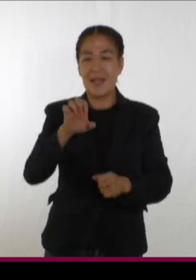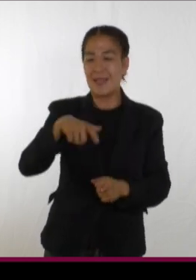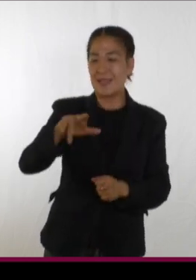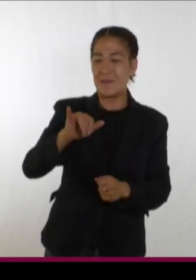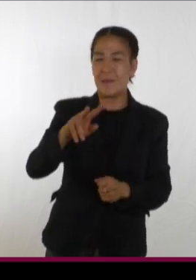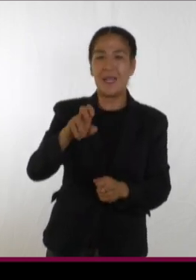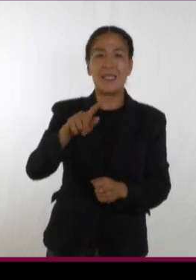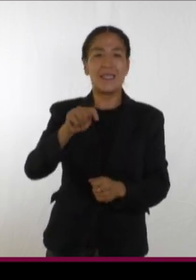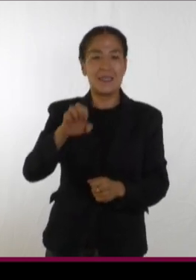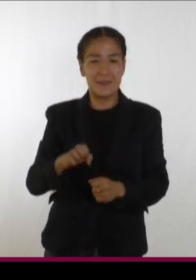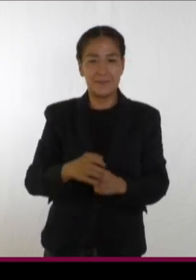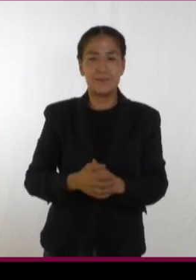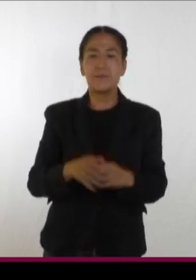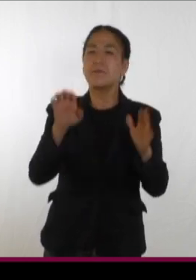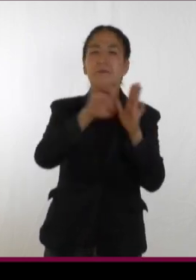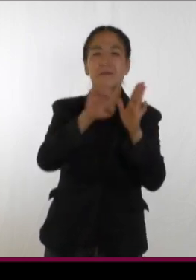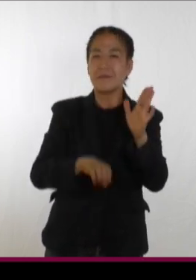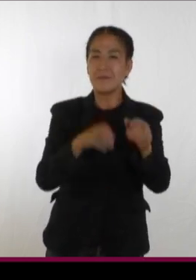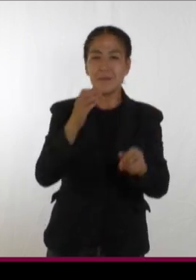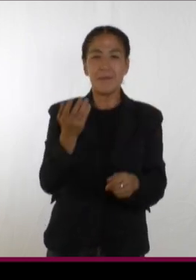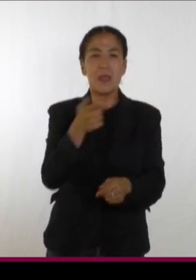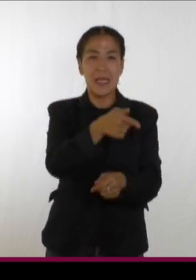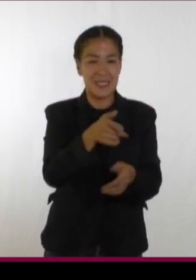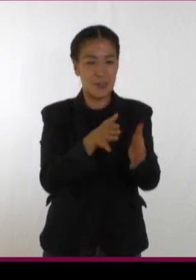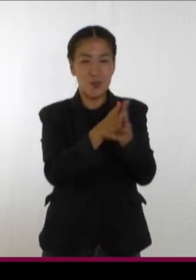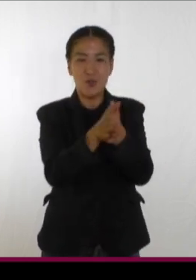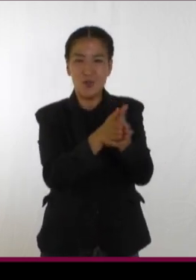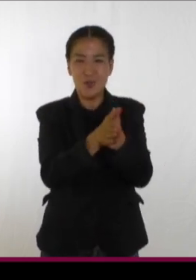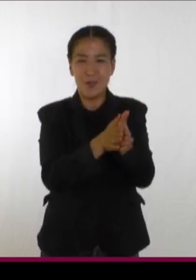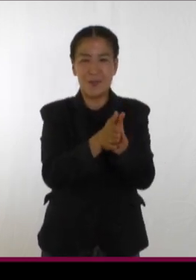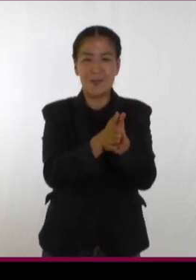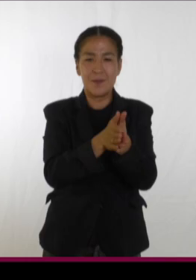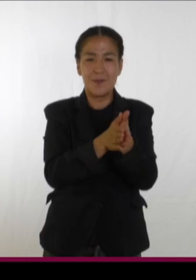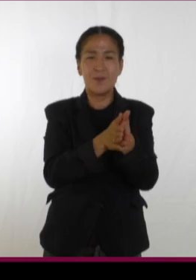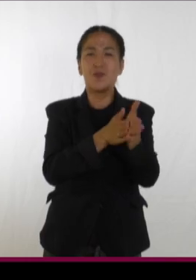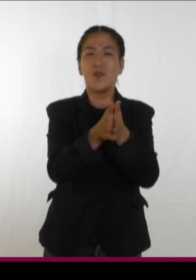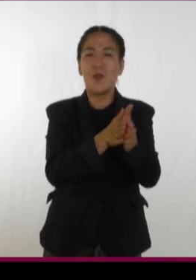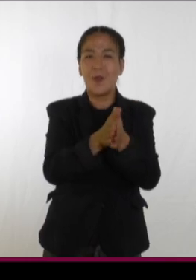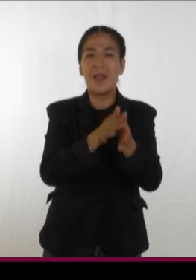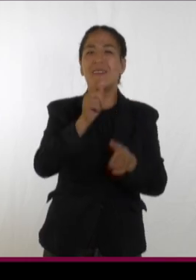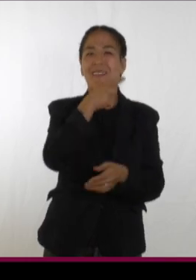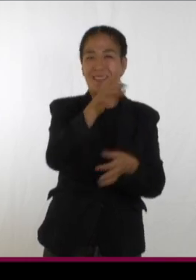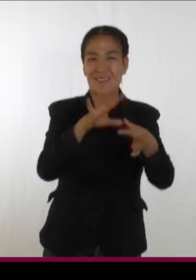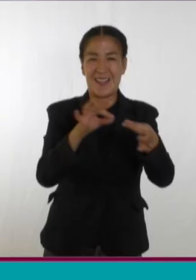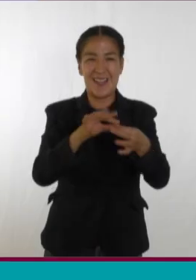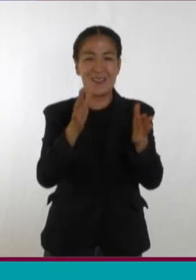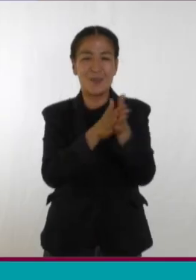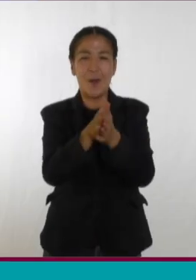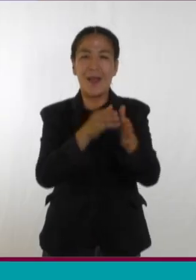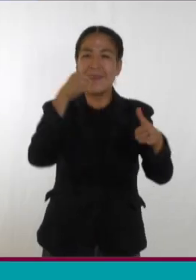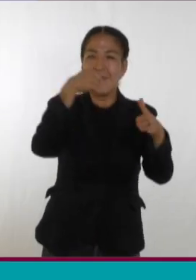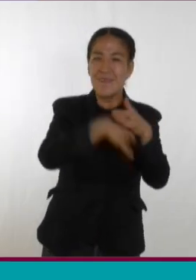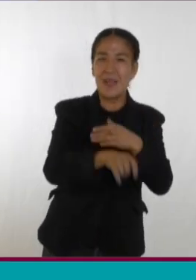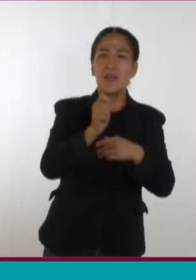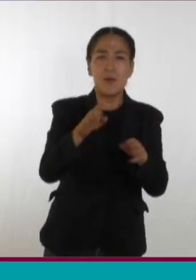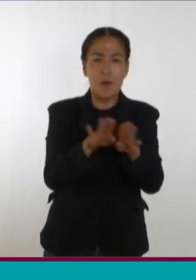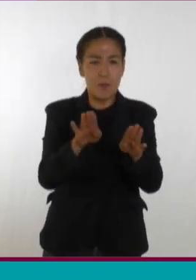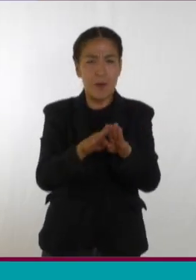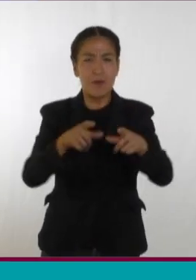de figuras equivalentes, lo que se llama figuras equivalentes. Por ejemplo, en el caso del chocolate infinito,